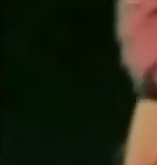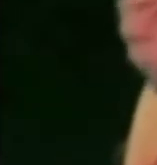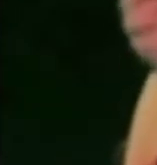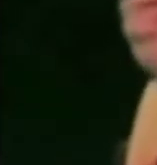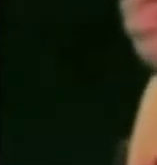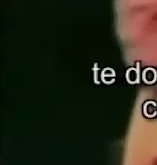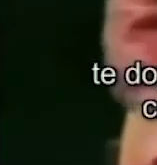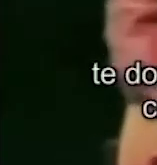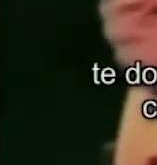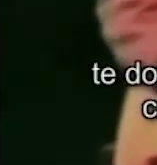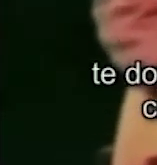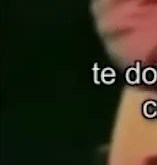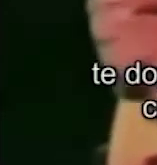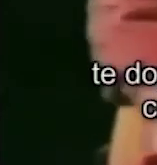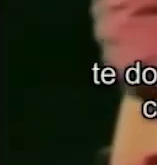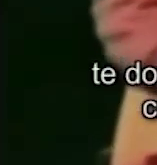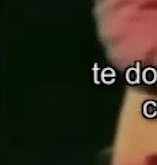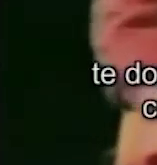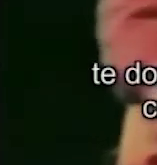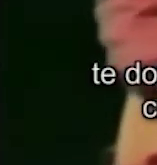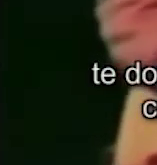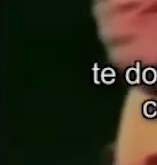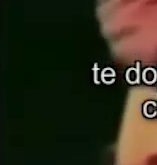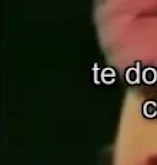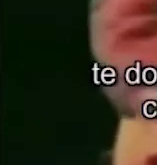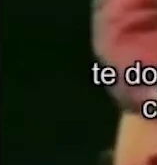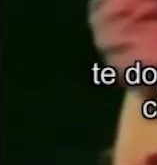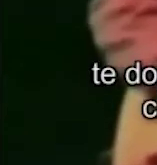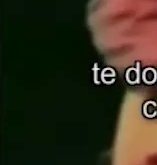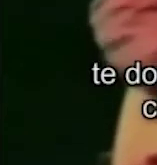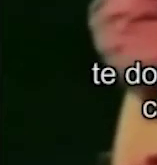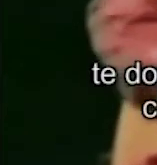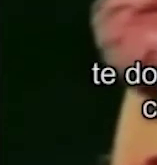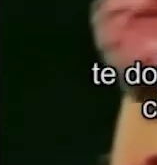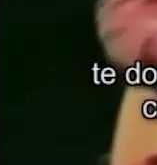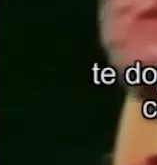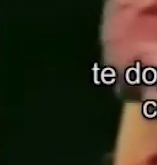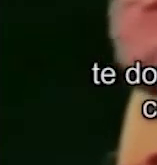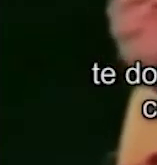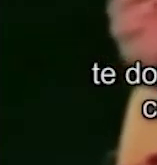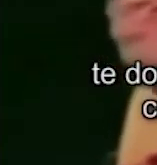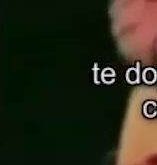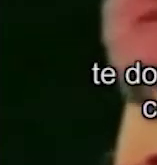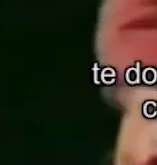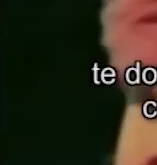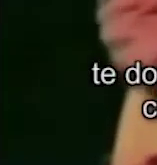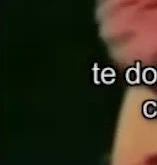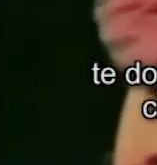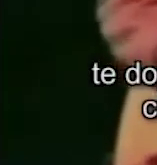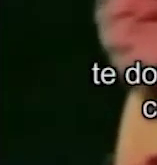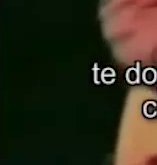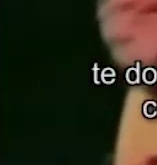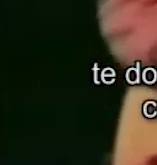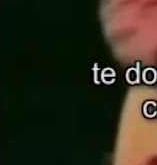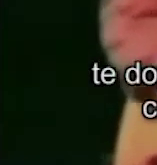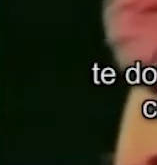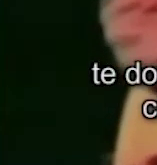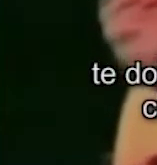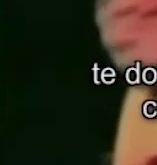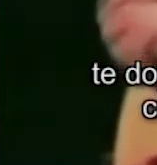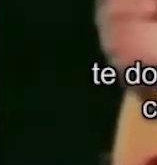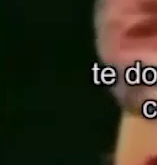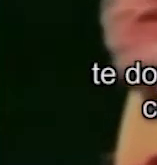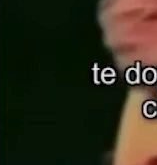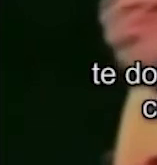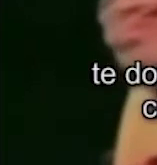tú. Te doy una canción de madrugada